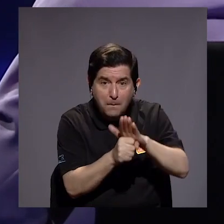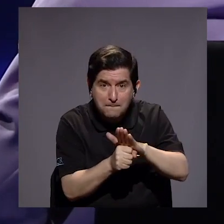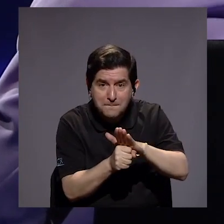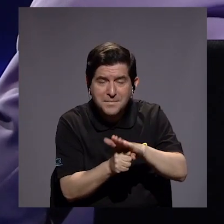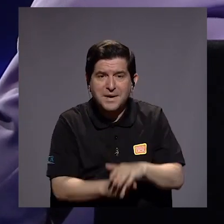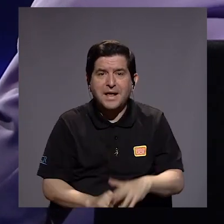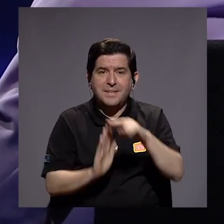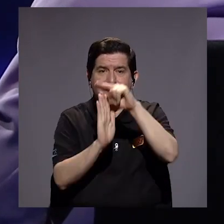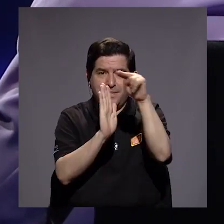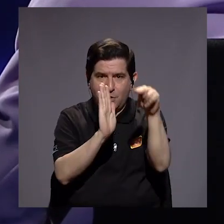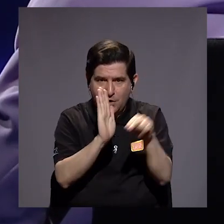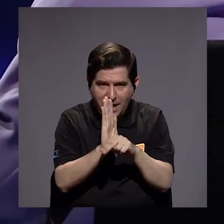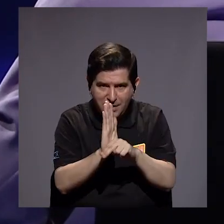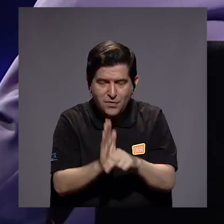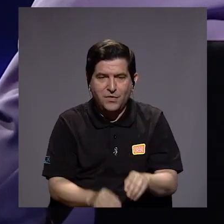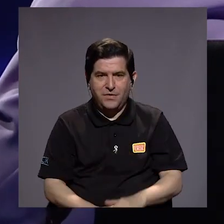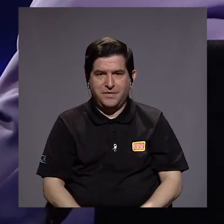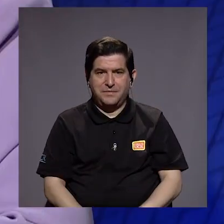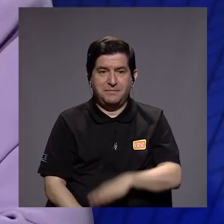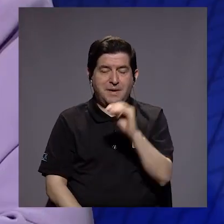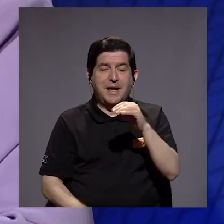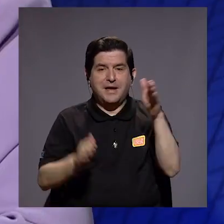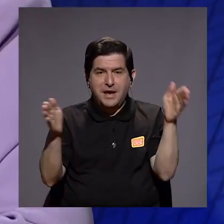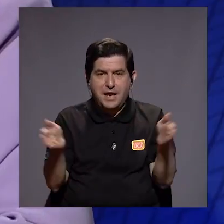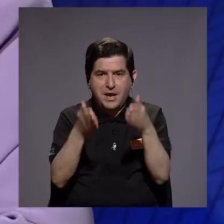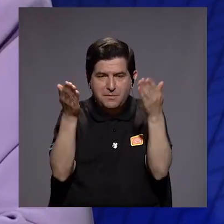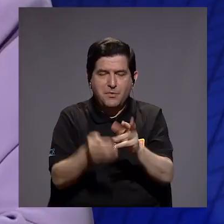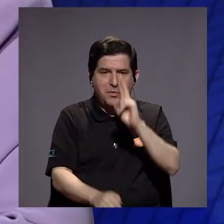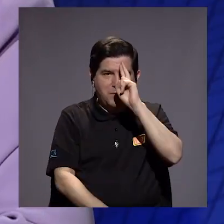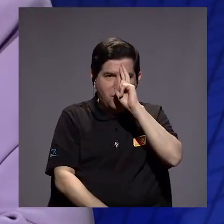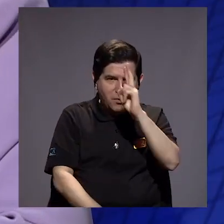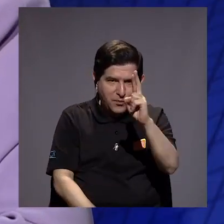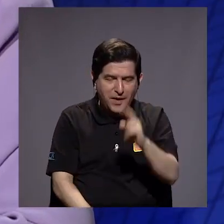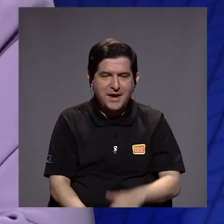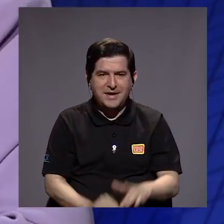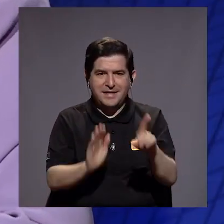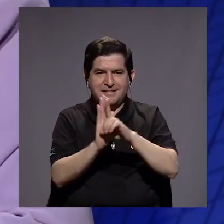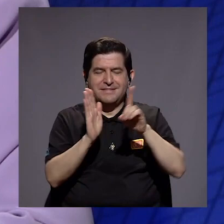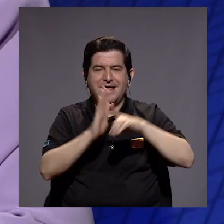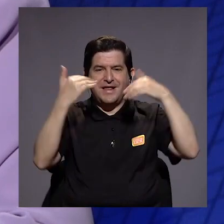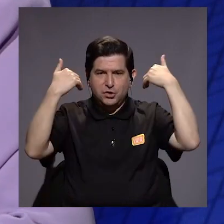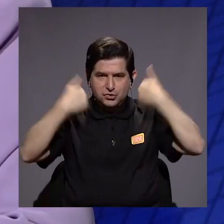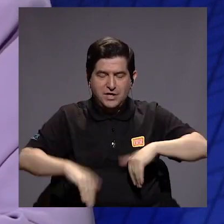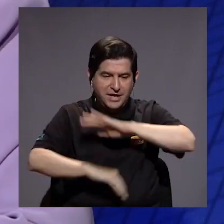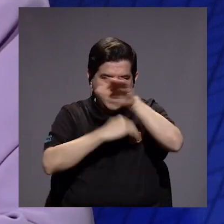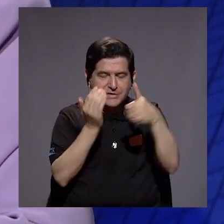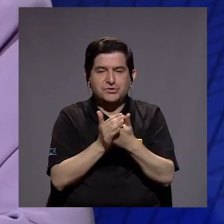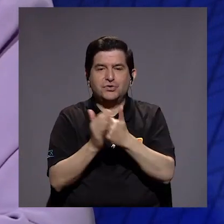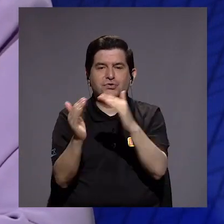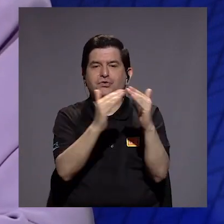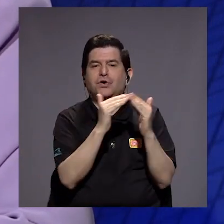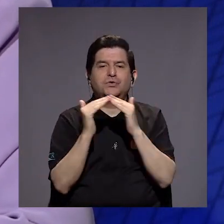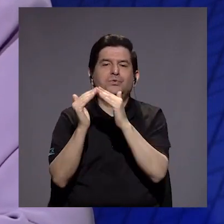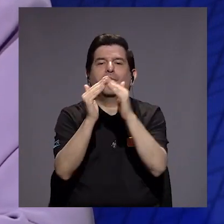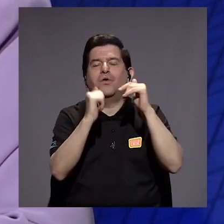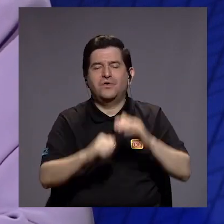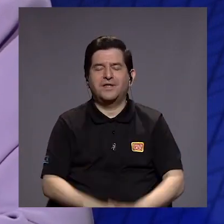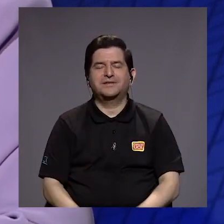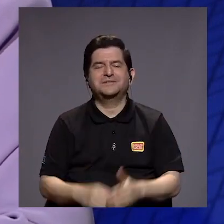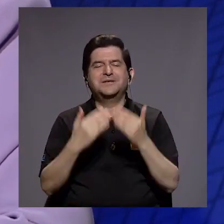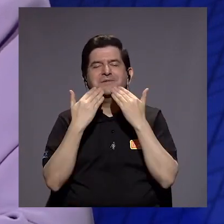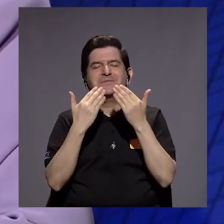apegado a la normativa y promoviendo el respeto de los derechos humanos de todas las